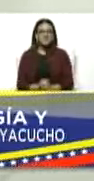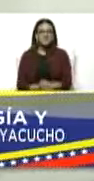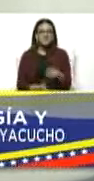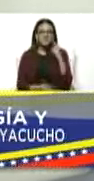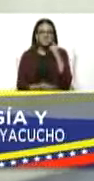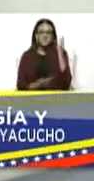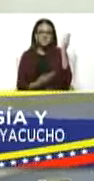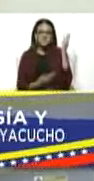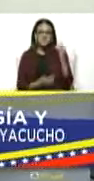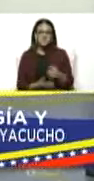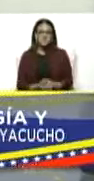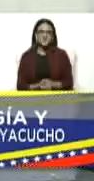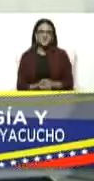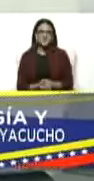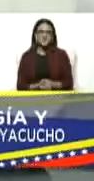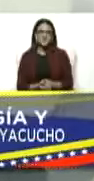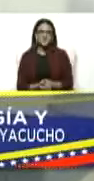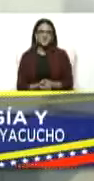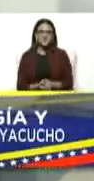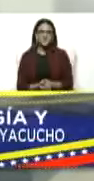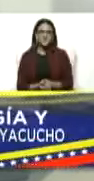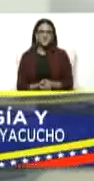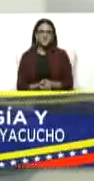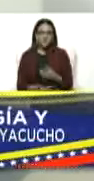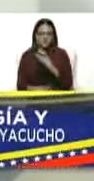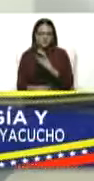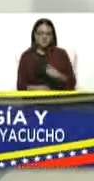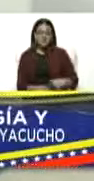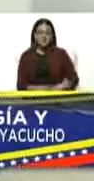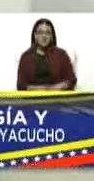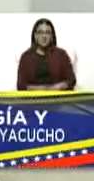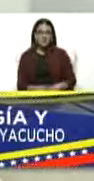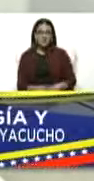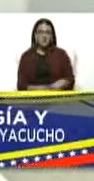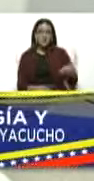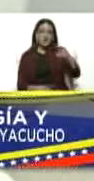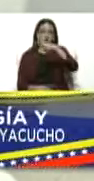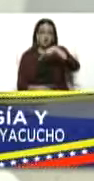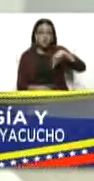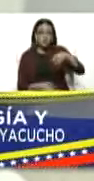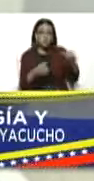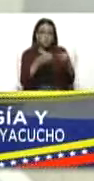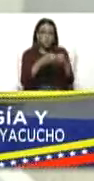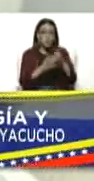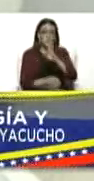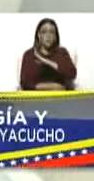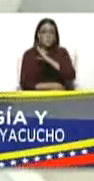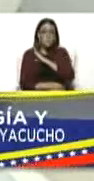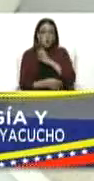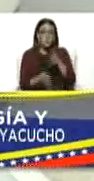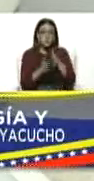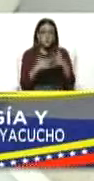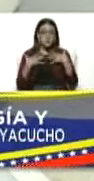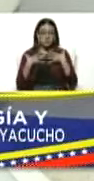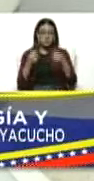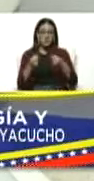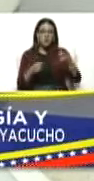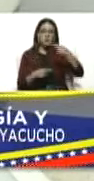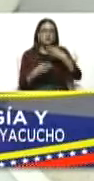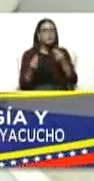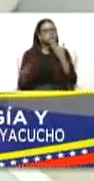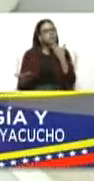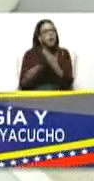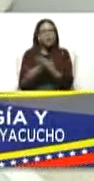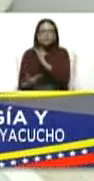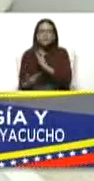Magali. Presidente, el Sistema Público Nacional de Salud, una vez más, gracias a sus instrucciones, vence el bloqueo